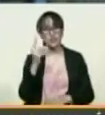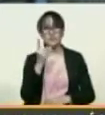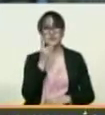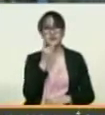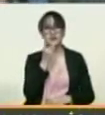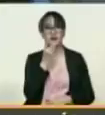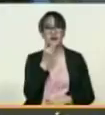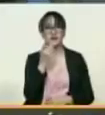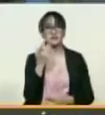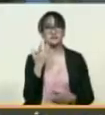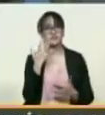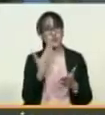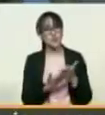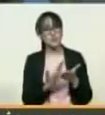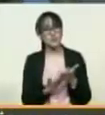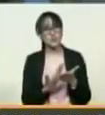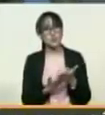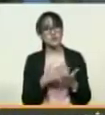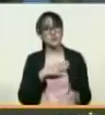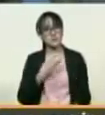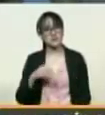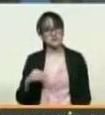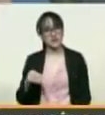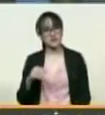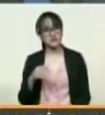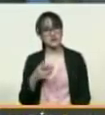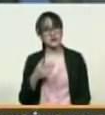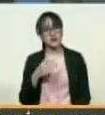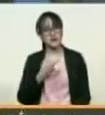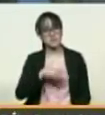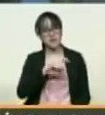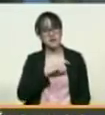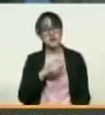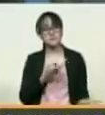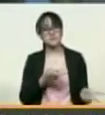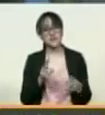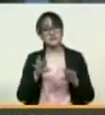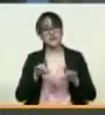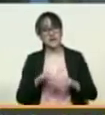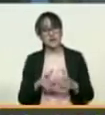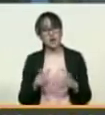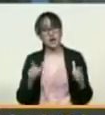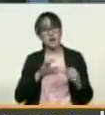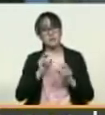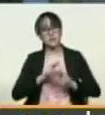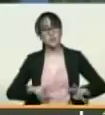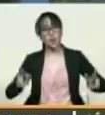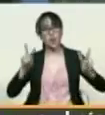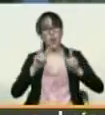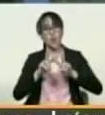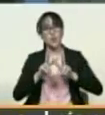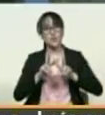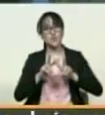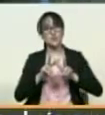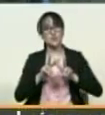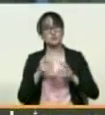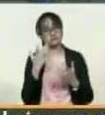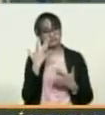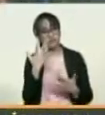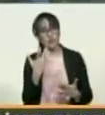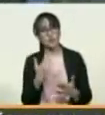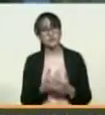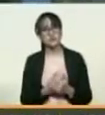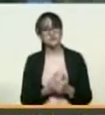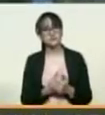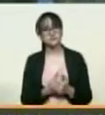se contempló, de hecho fue una propuesta del presidente Zapatero, invitar al secretario general de Naciones Unidas a ser veedor o a